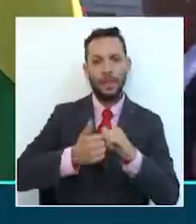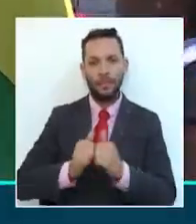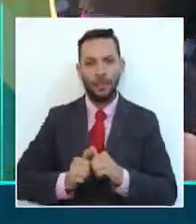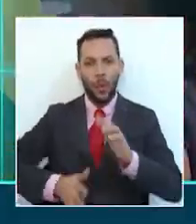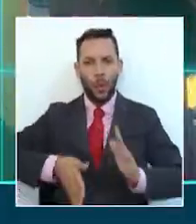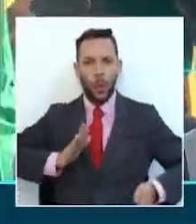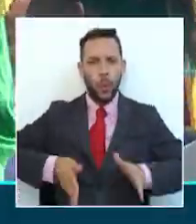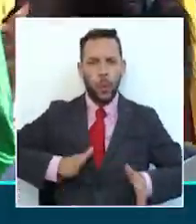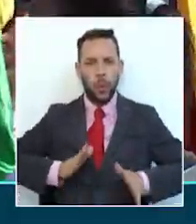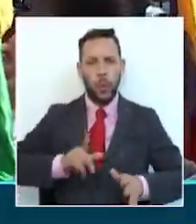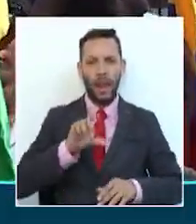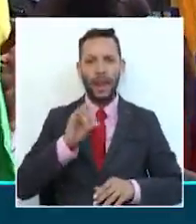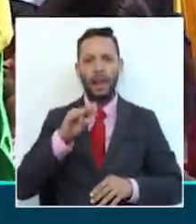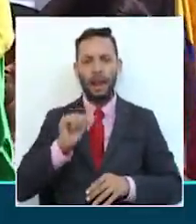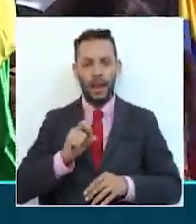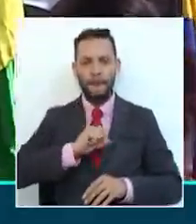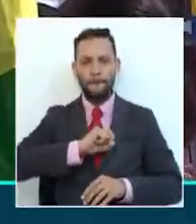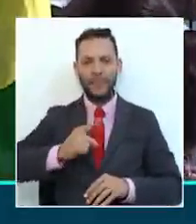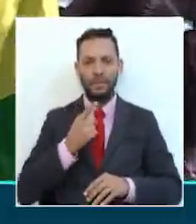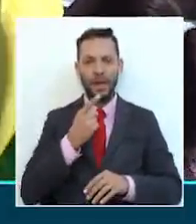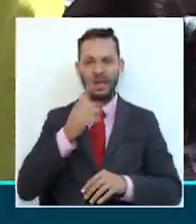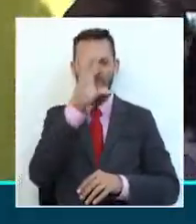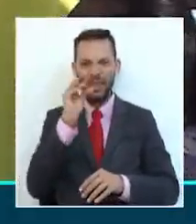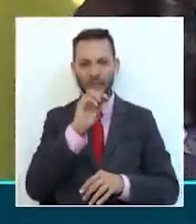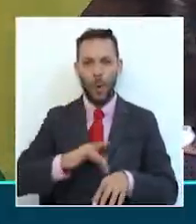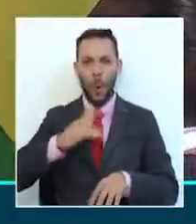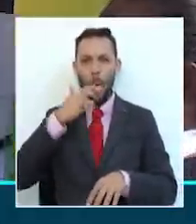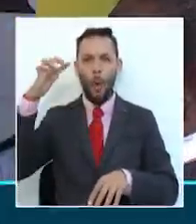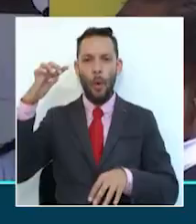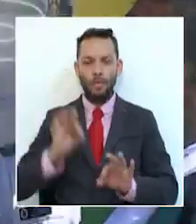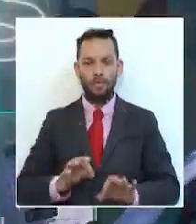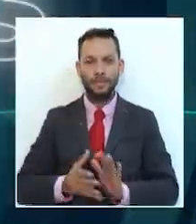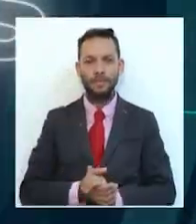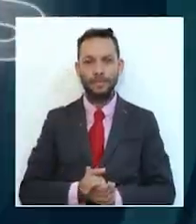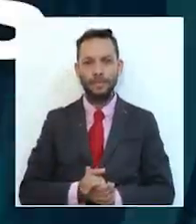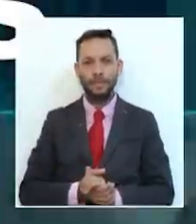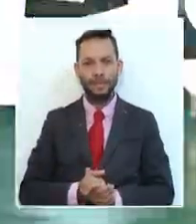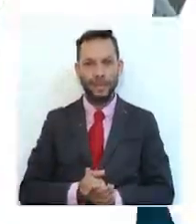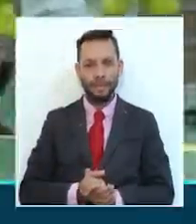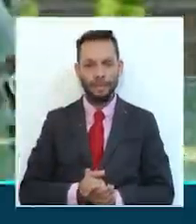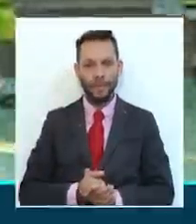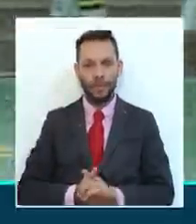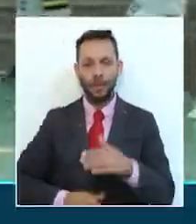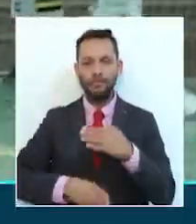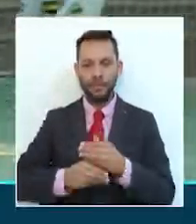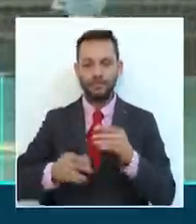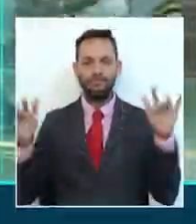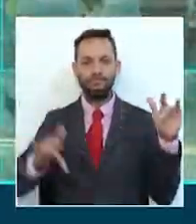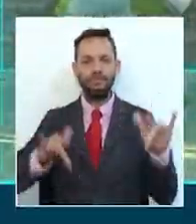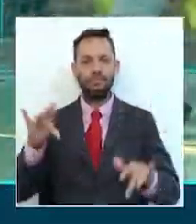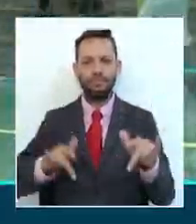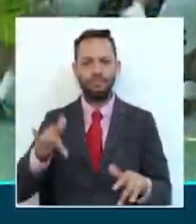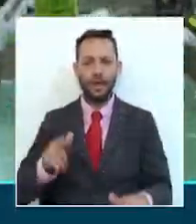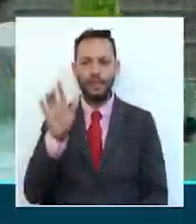triatleta Lina Raga consiguió el primer oro para Quindío en los Juegos Nacionales. Gran participación de